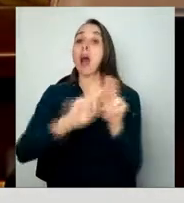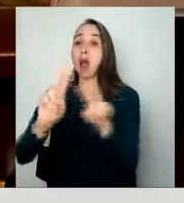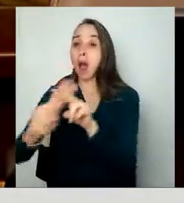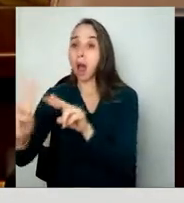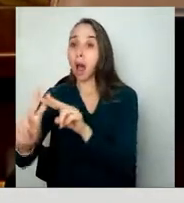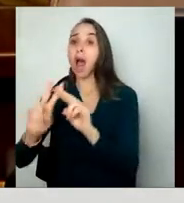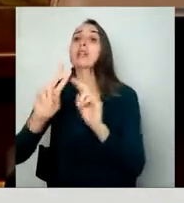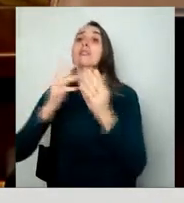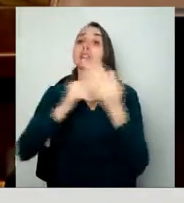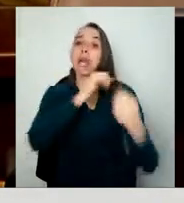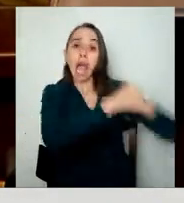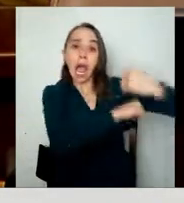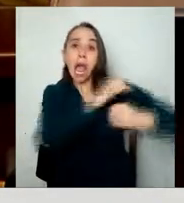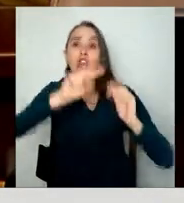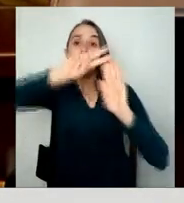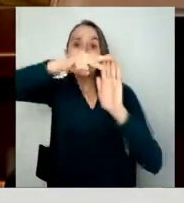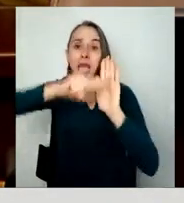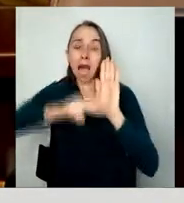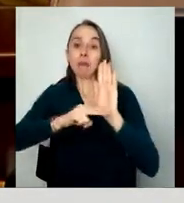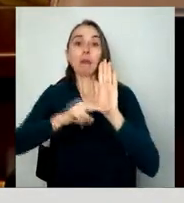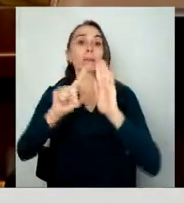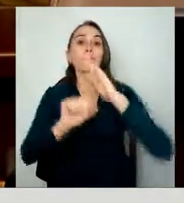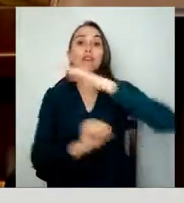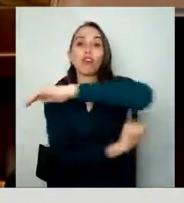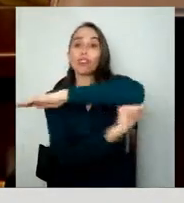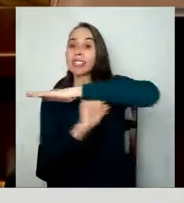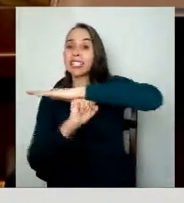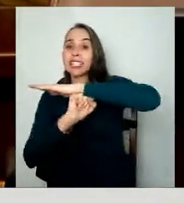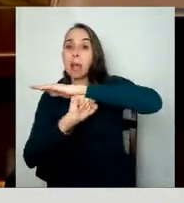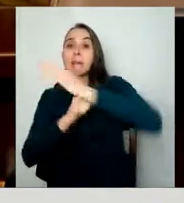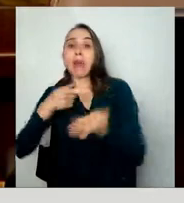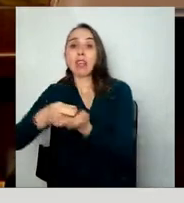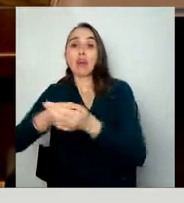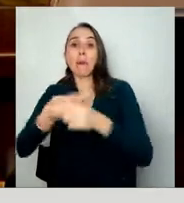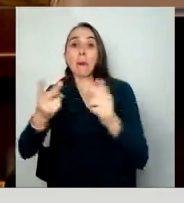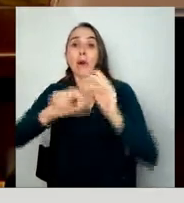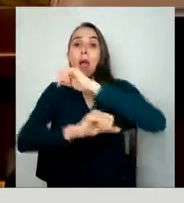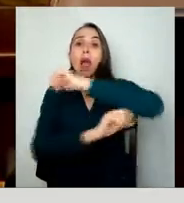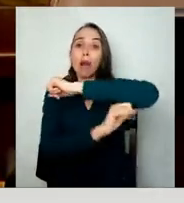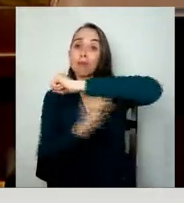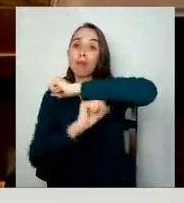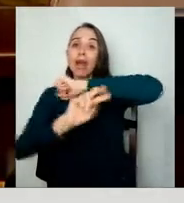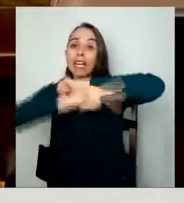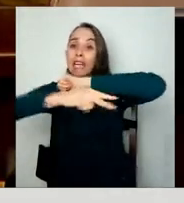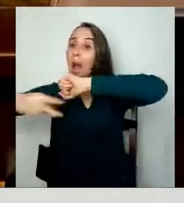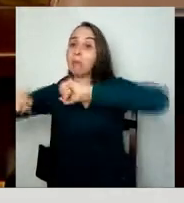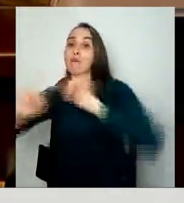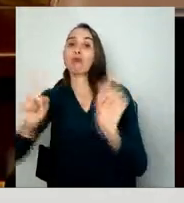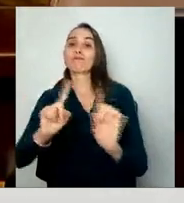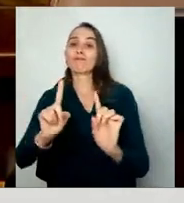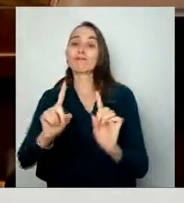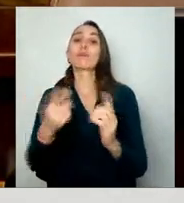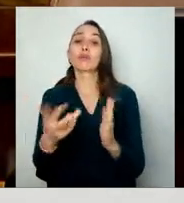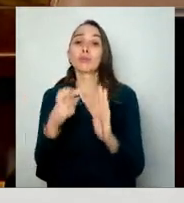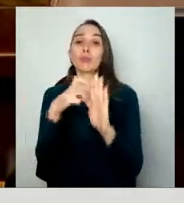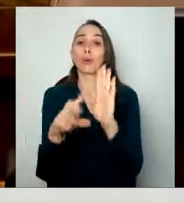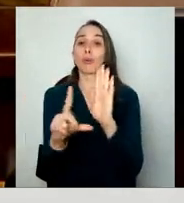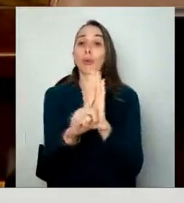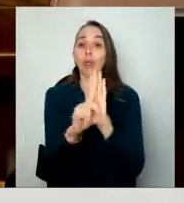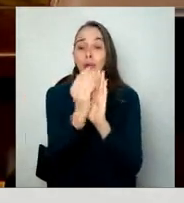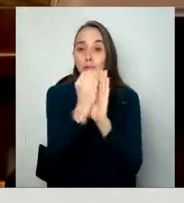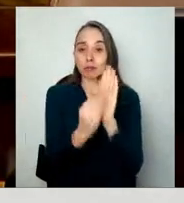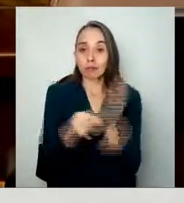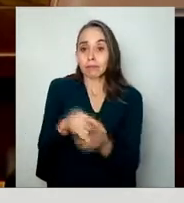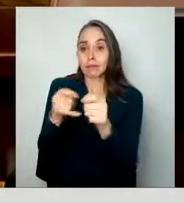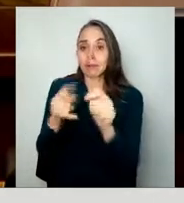modificaciones no se han producido cambio estructurales es en este contexto que surgen proyectos de ley en convento y particularmente consideración a diversos